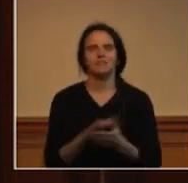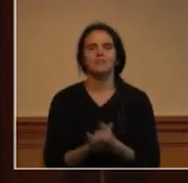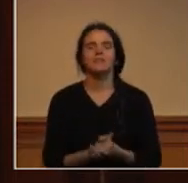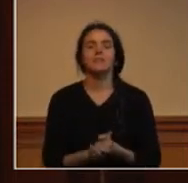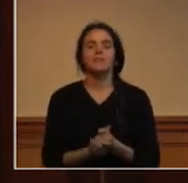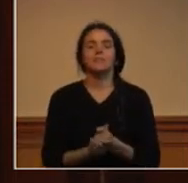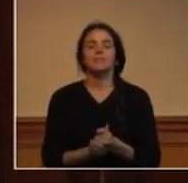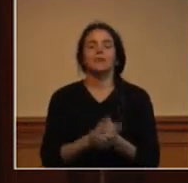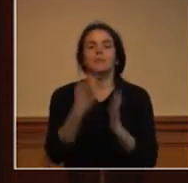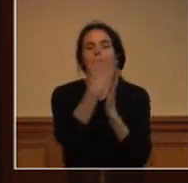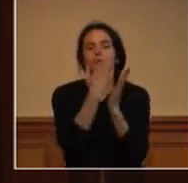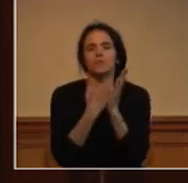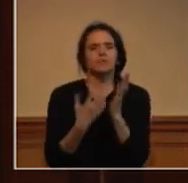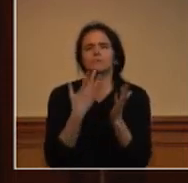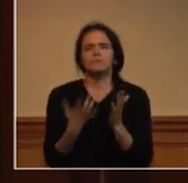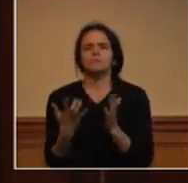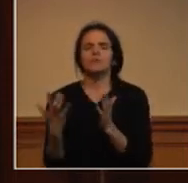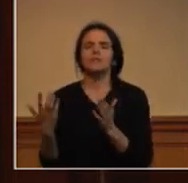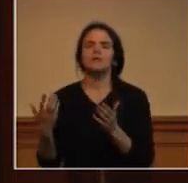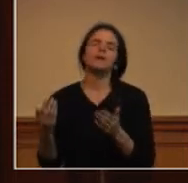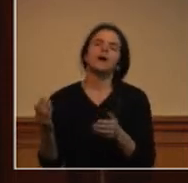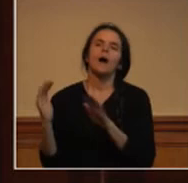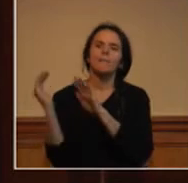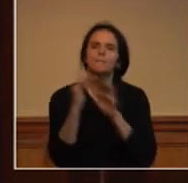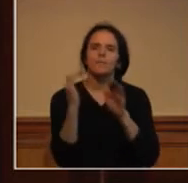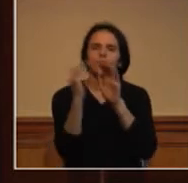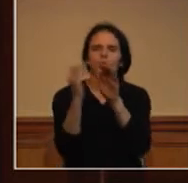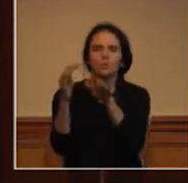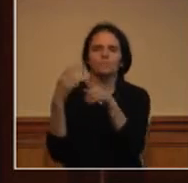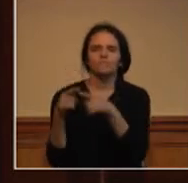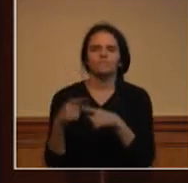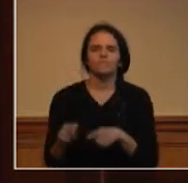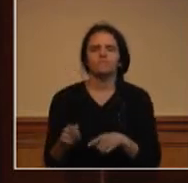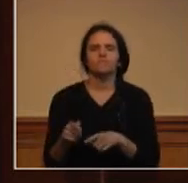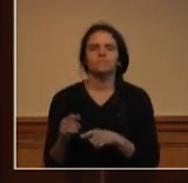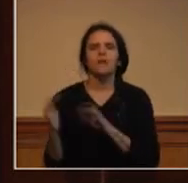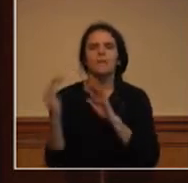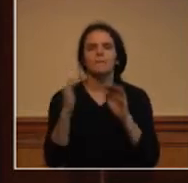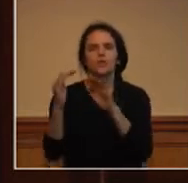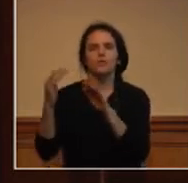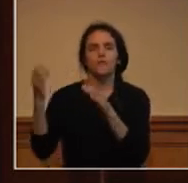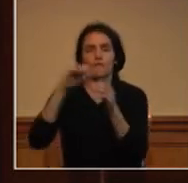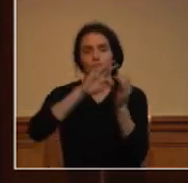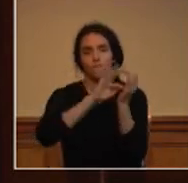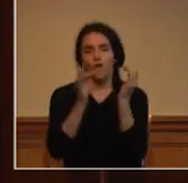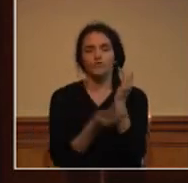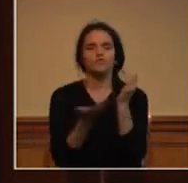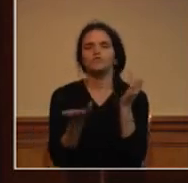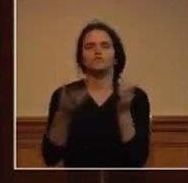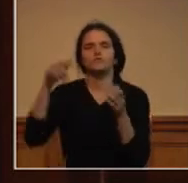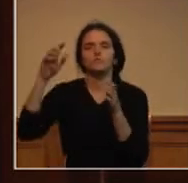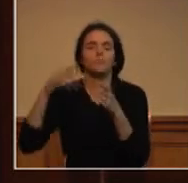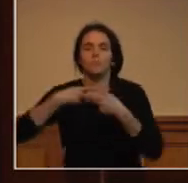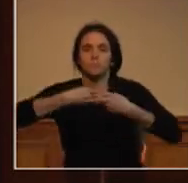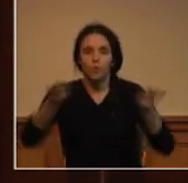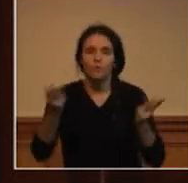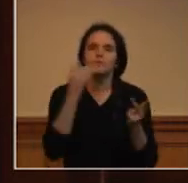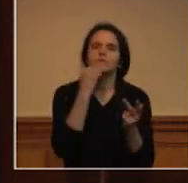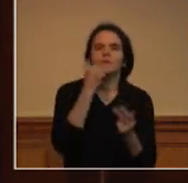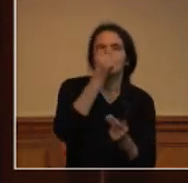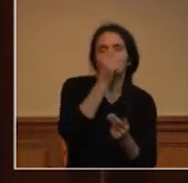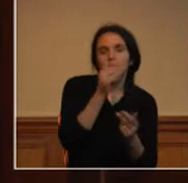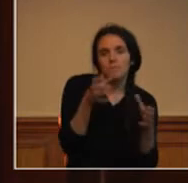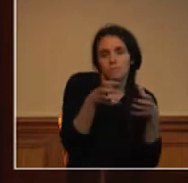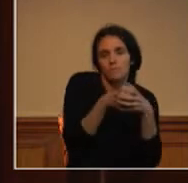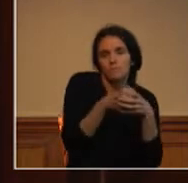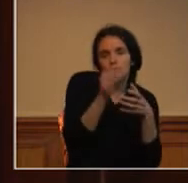este proyecto se ha dado gracias a la colaboración de fondos públicos y privados que hicieron posible